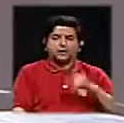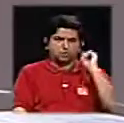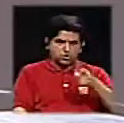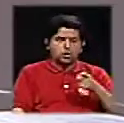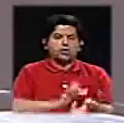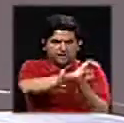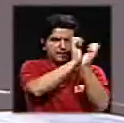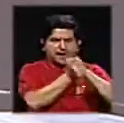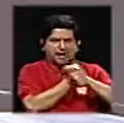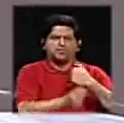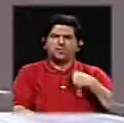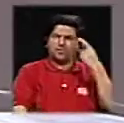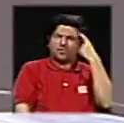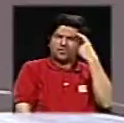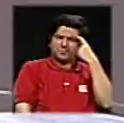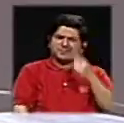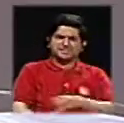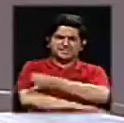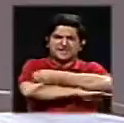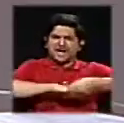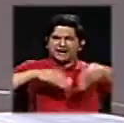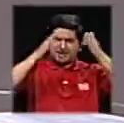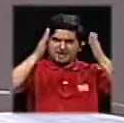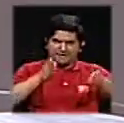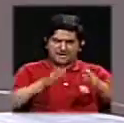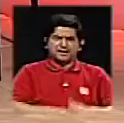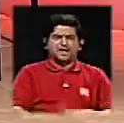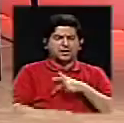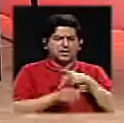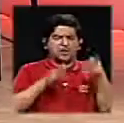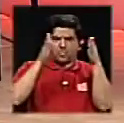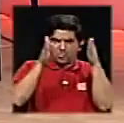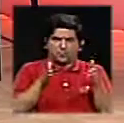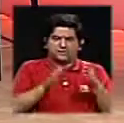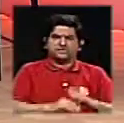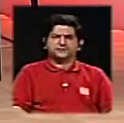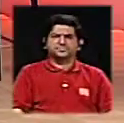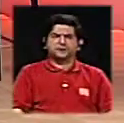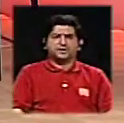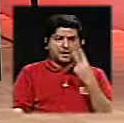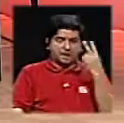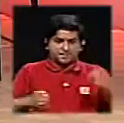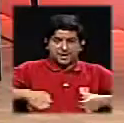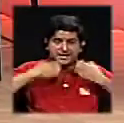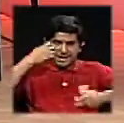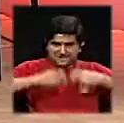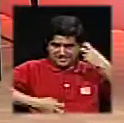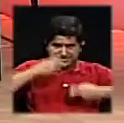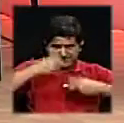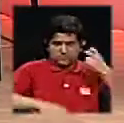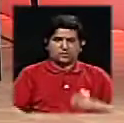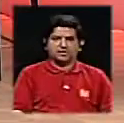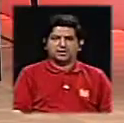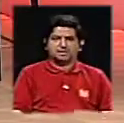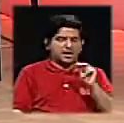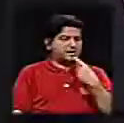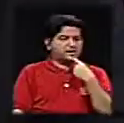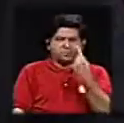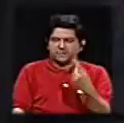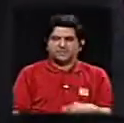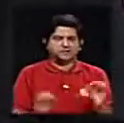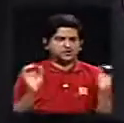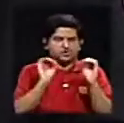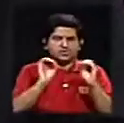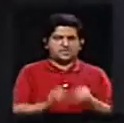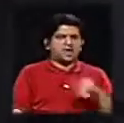de modificación. Pero uno también pensaría que un ingeniero, un profesional, ve que existe un problema, que no se lo han indicado, no ha llegado